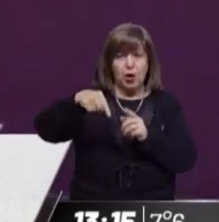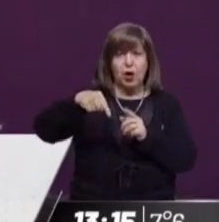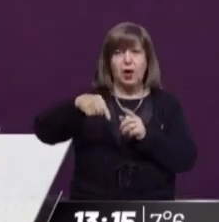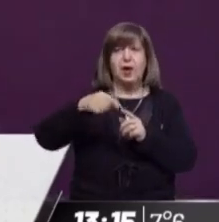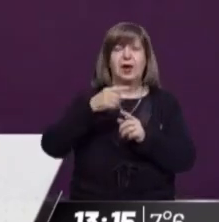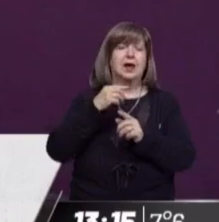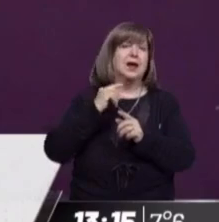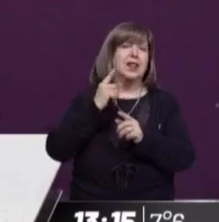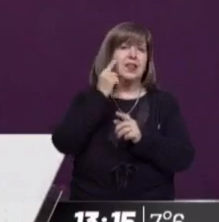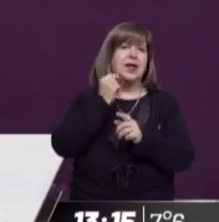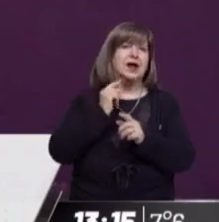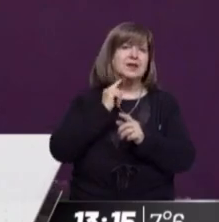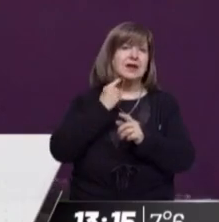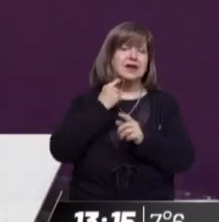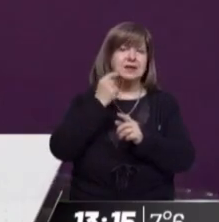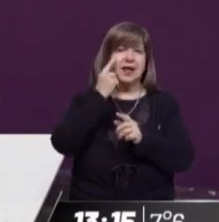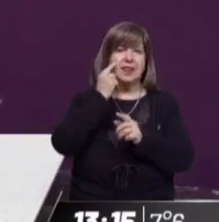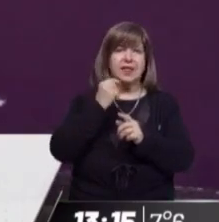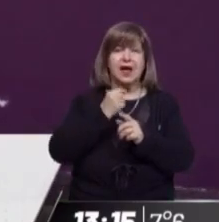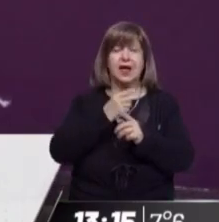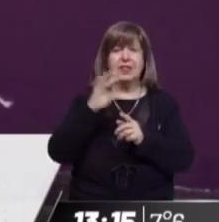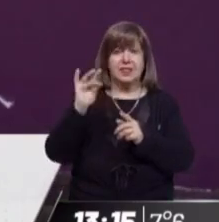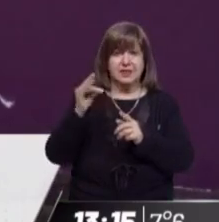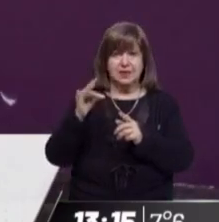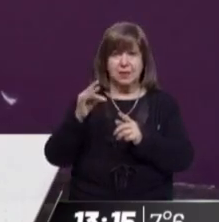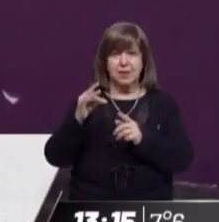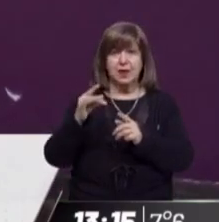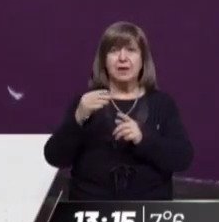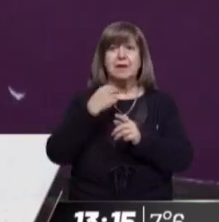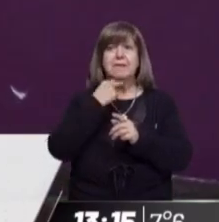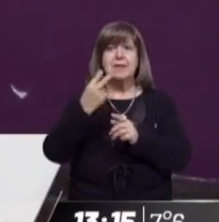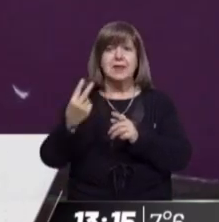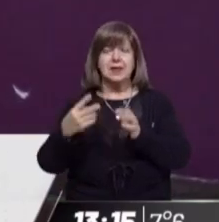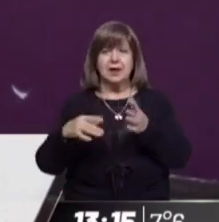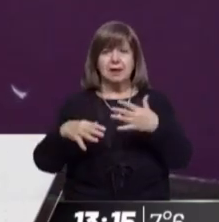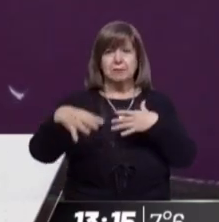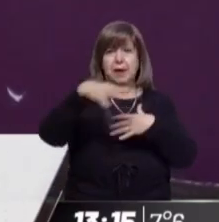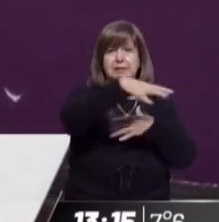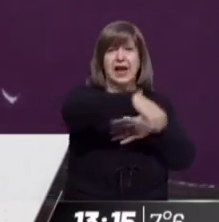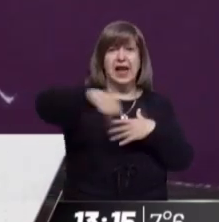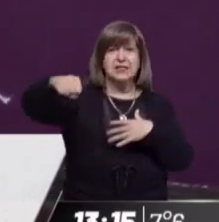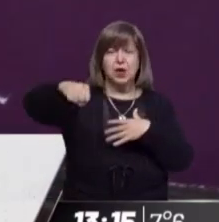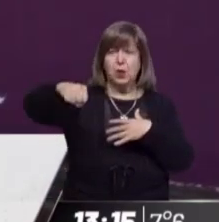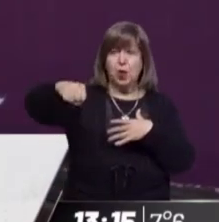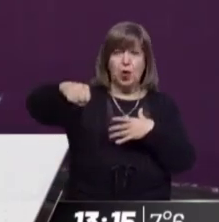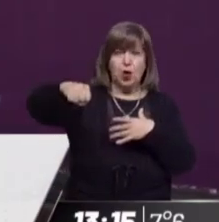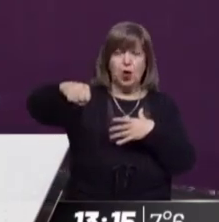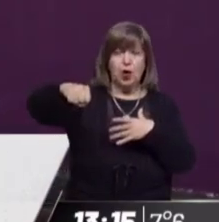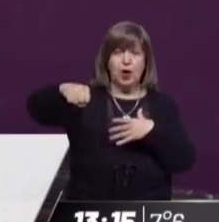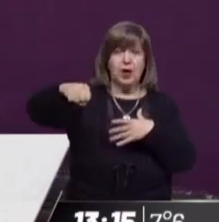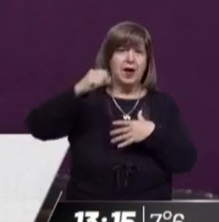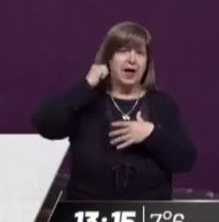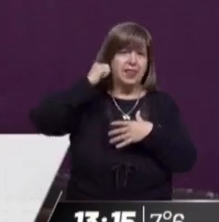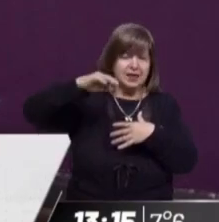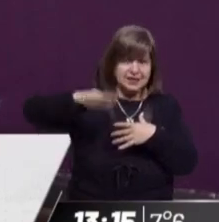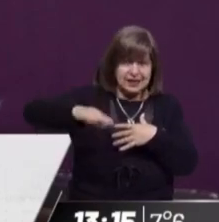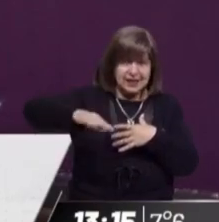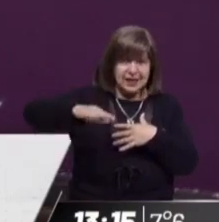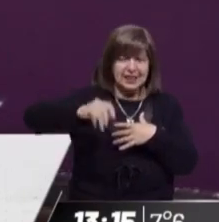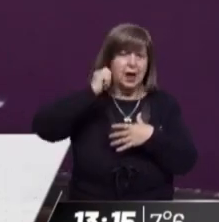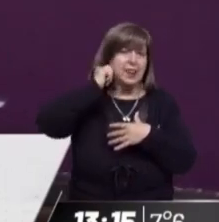diciembre y me lleva mi hija siendo menor de edad se lleva a nayara